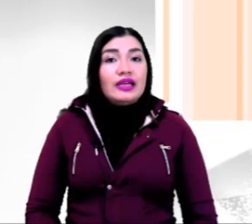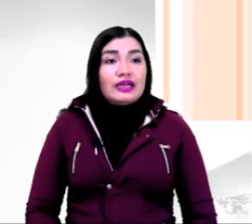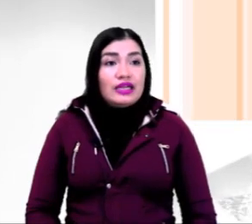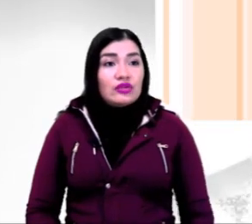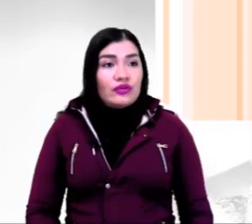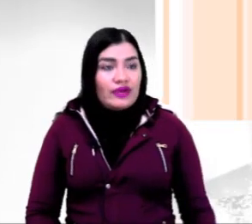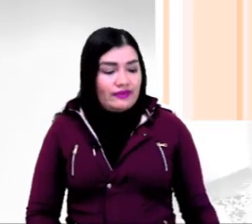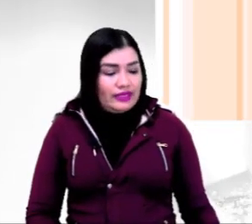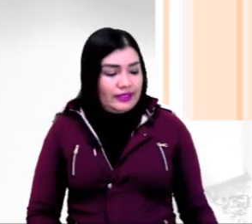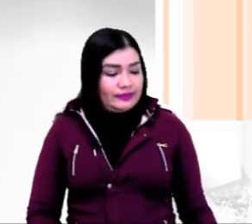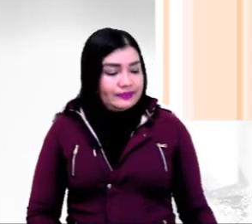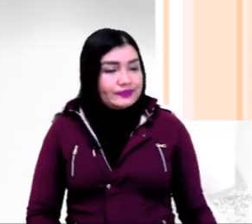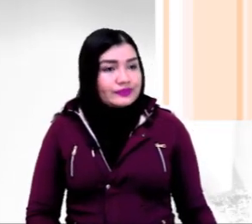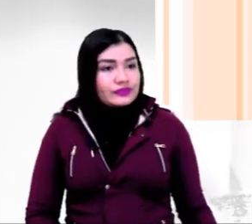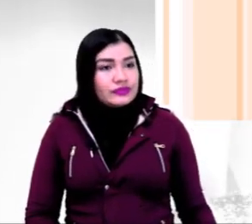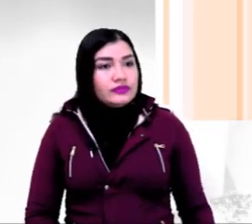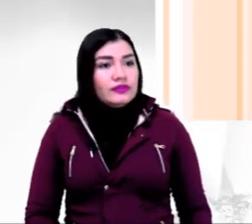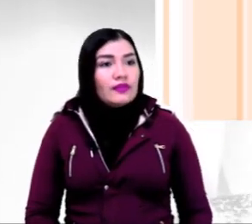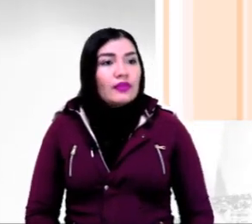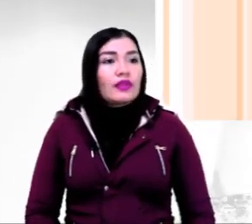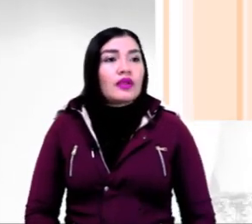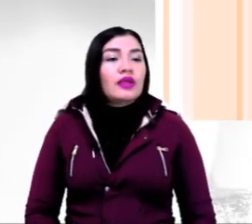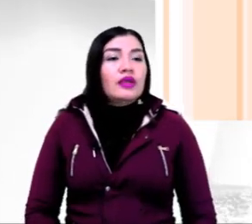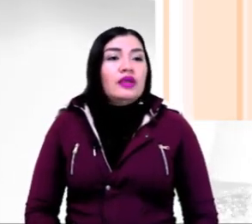energía renovable.